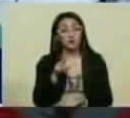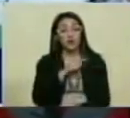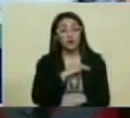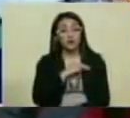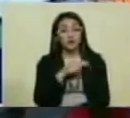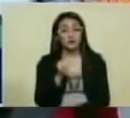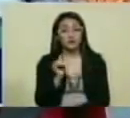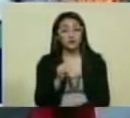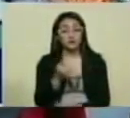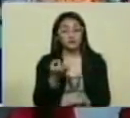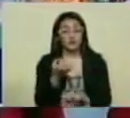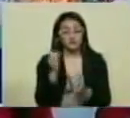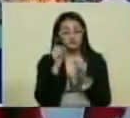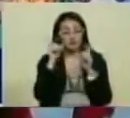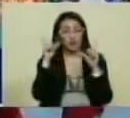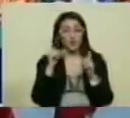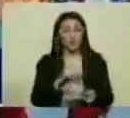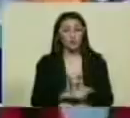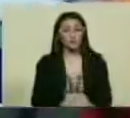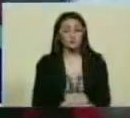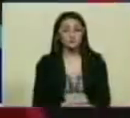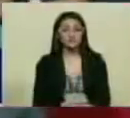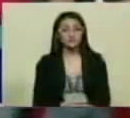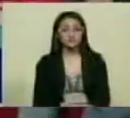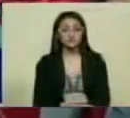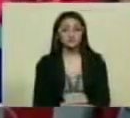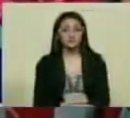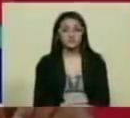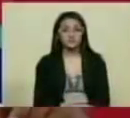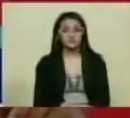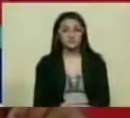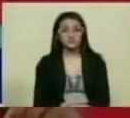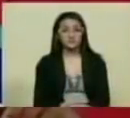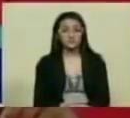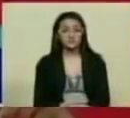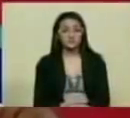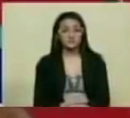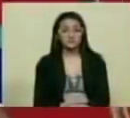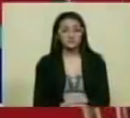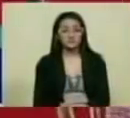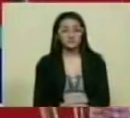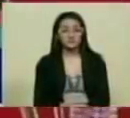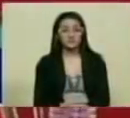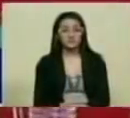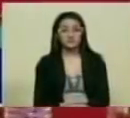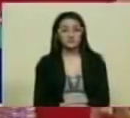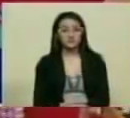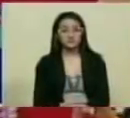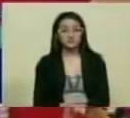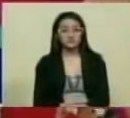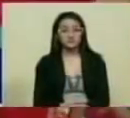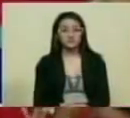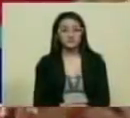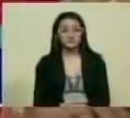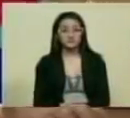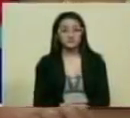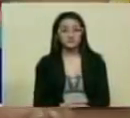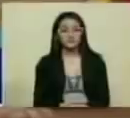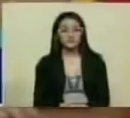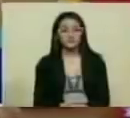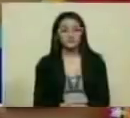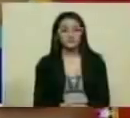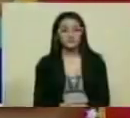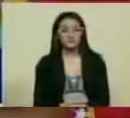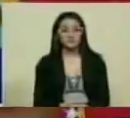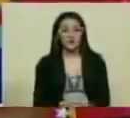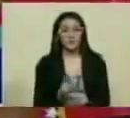Increíble. O sea, impresionante que eso ocurriera. Y el Partido Socialista